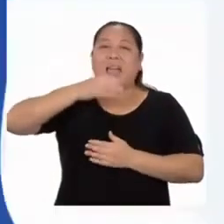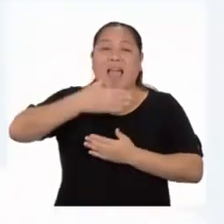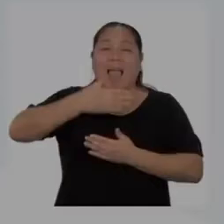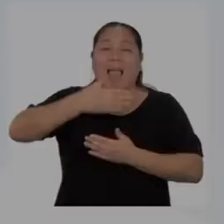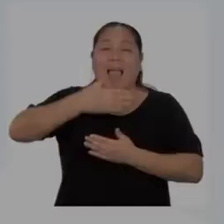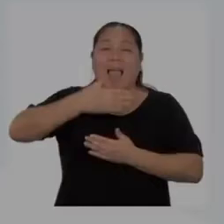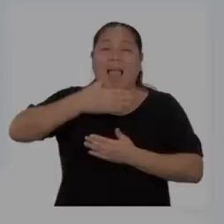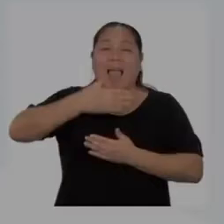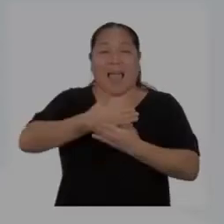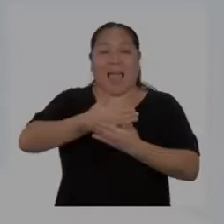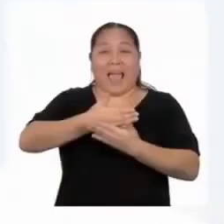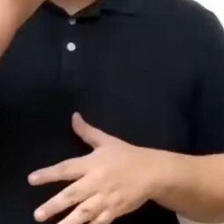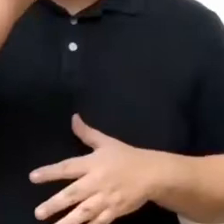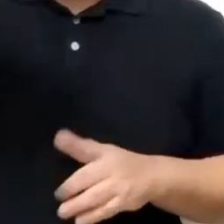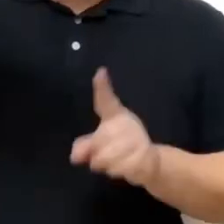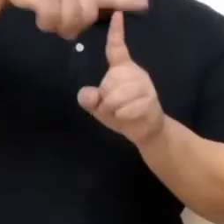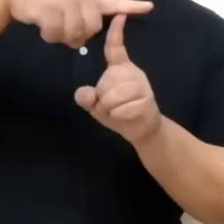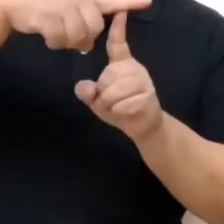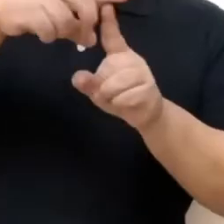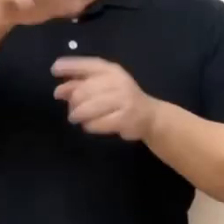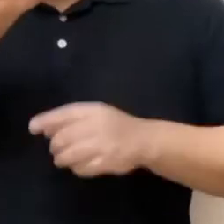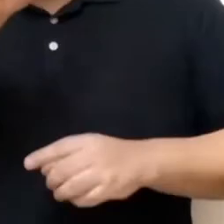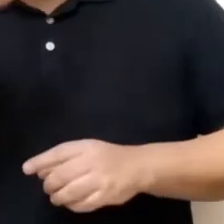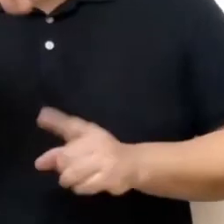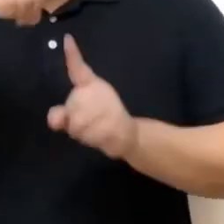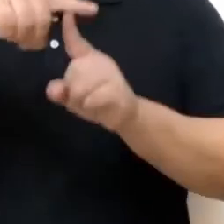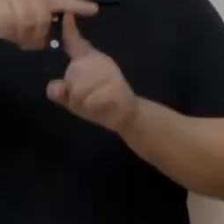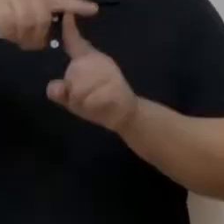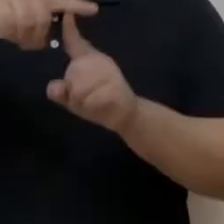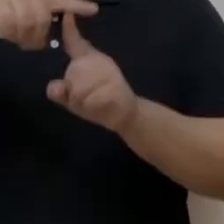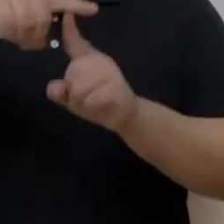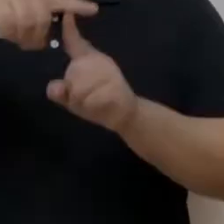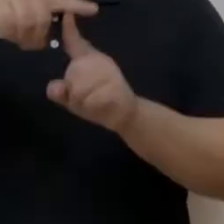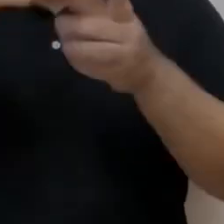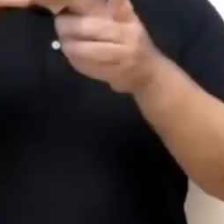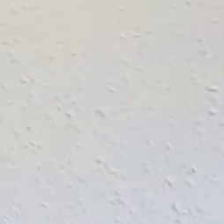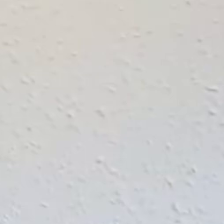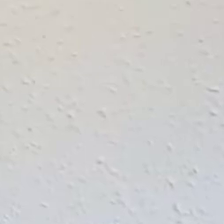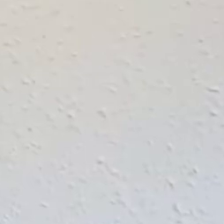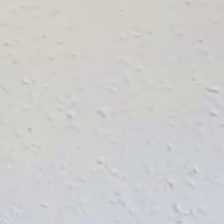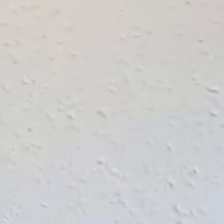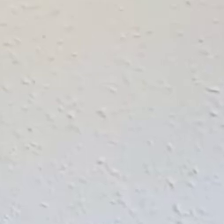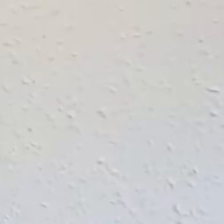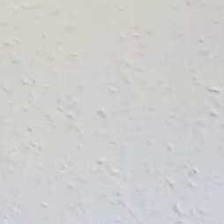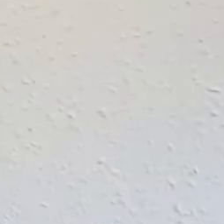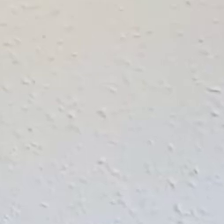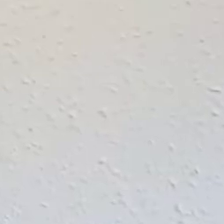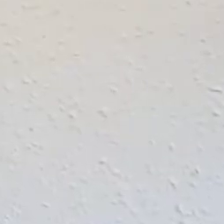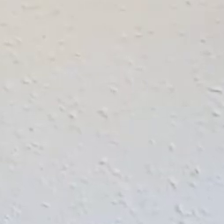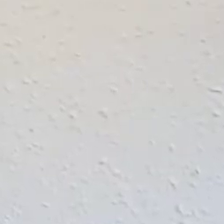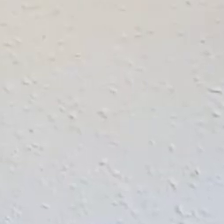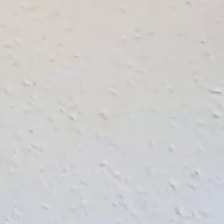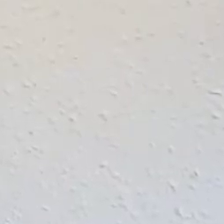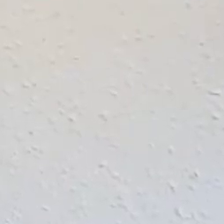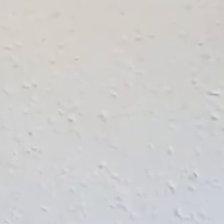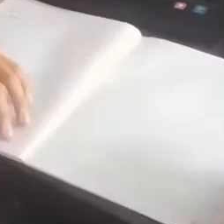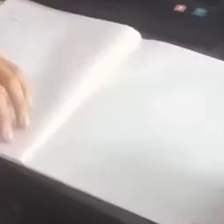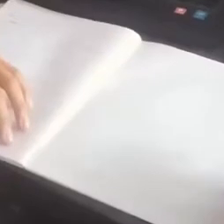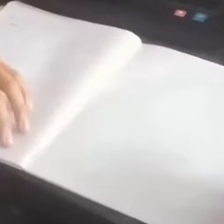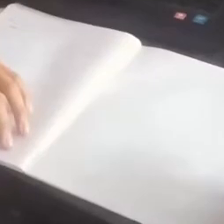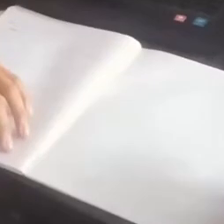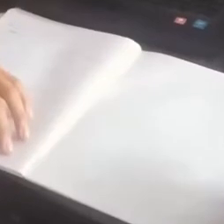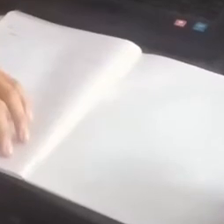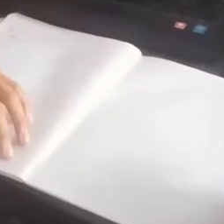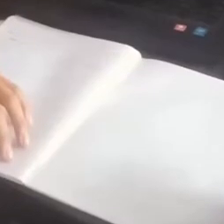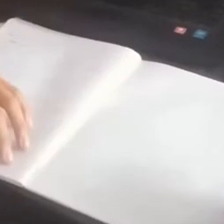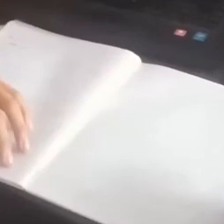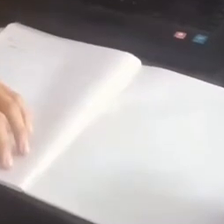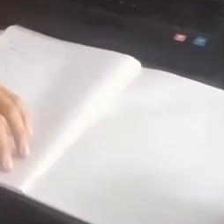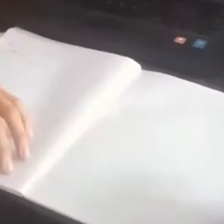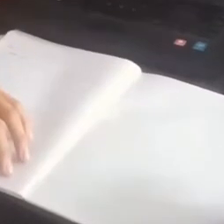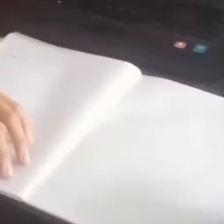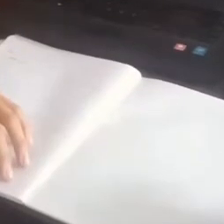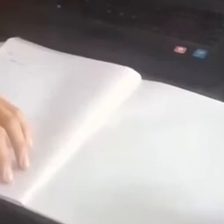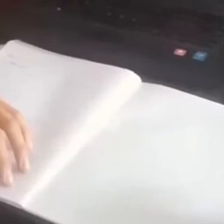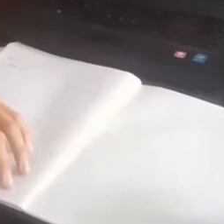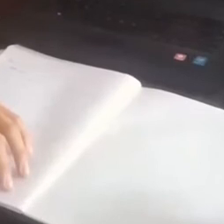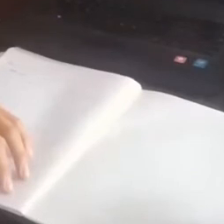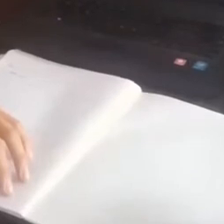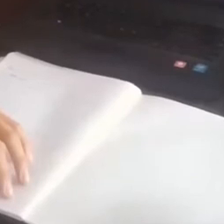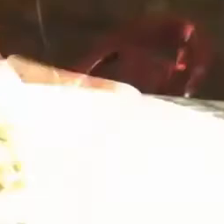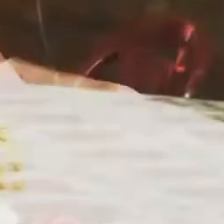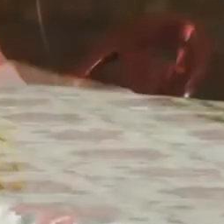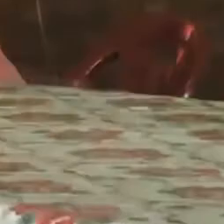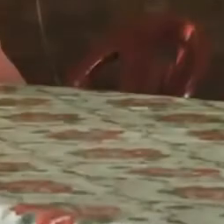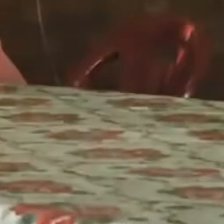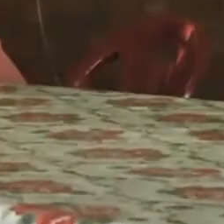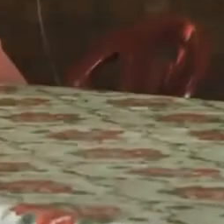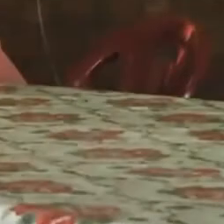leer? 2 metros como mínimo. Experiencia nueva para nosotros. No es fácil adaptarnos a nuevas